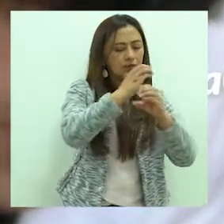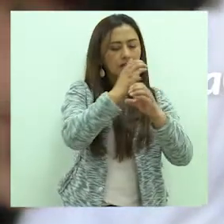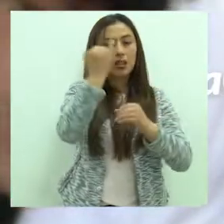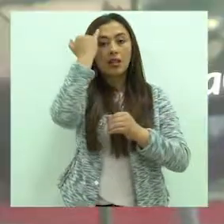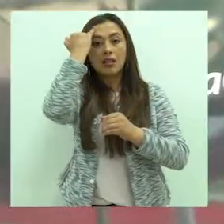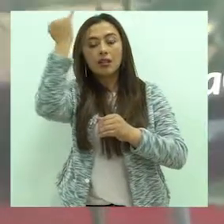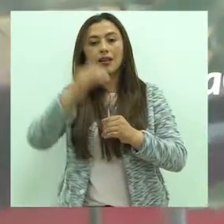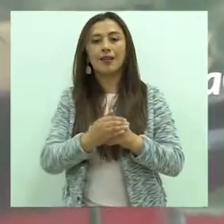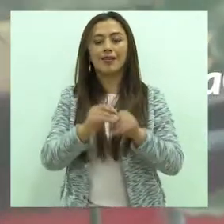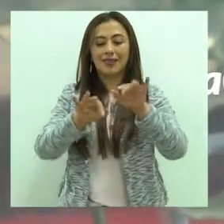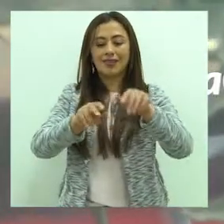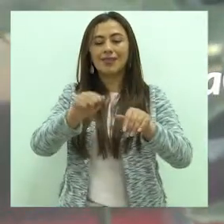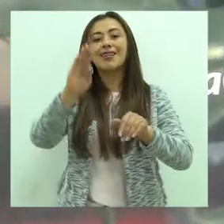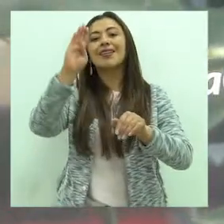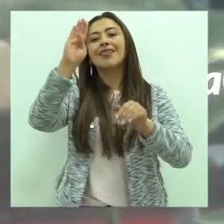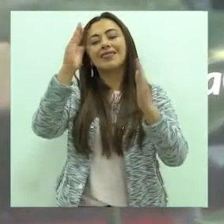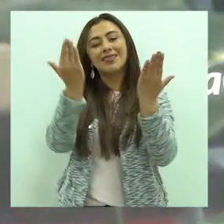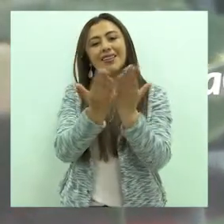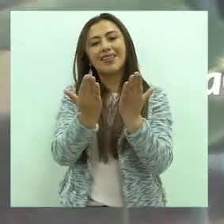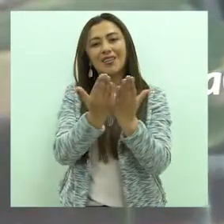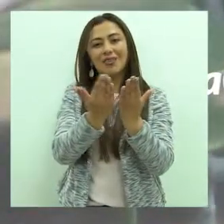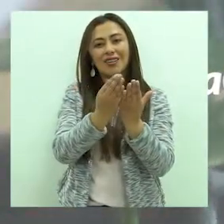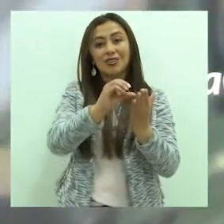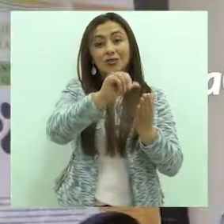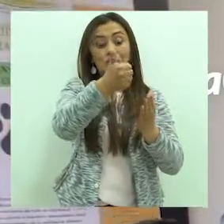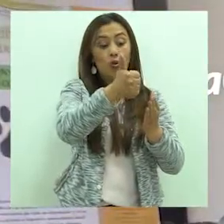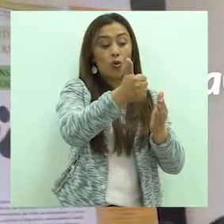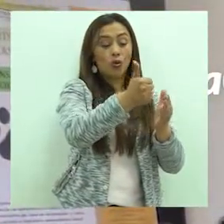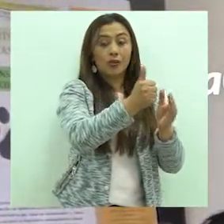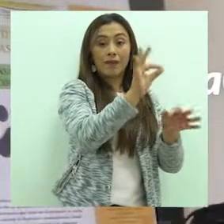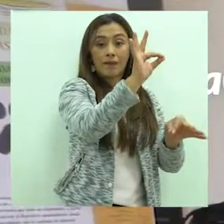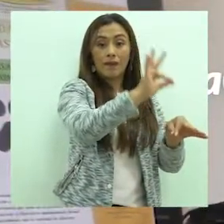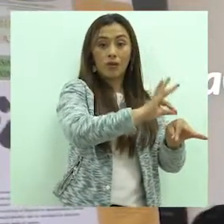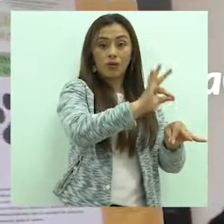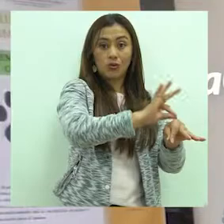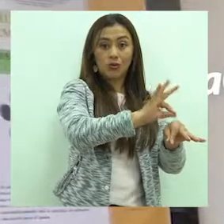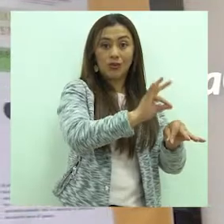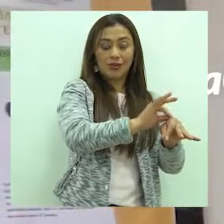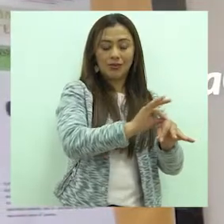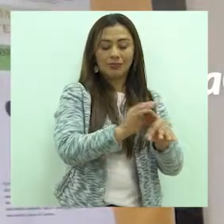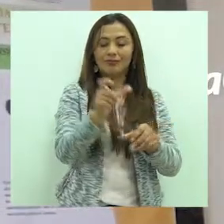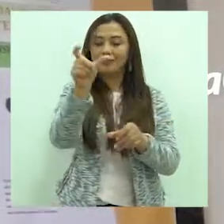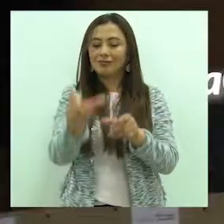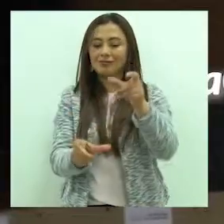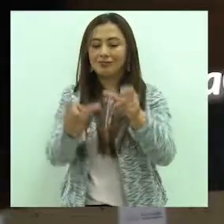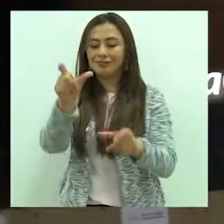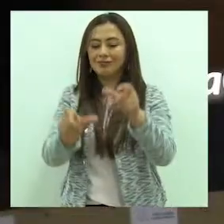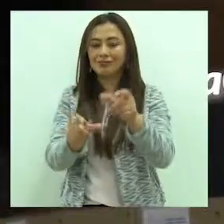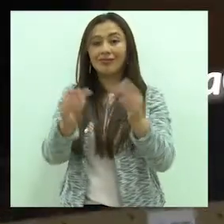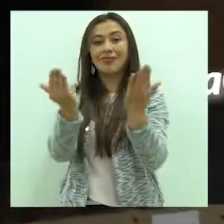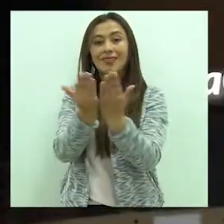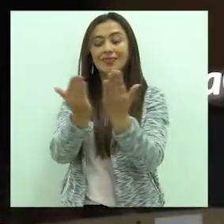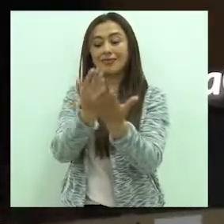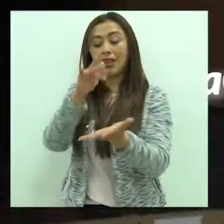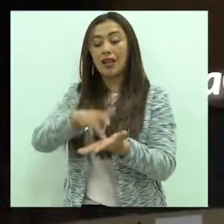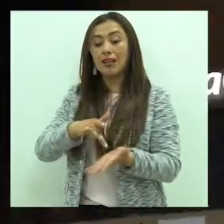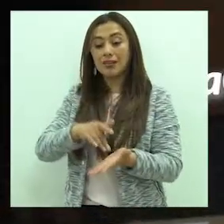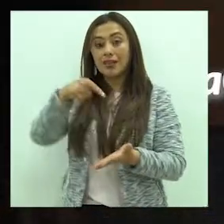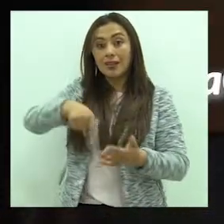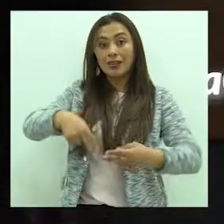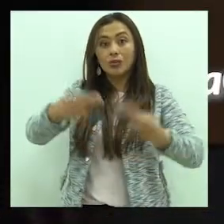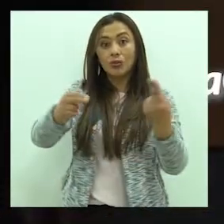Innovación, la Secretaría de Educación y la Corporación Unificada Nacional de Educación Superior, los estudiantes que ganaron la competencia local